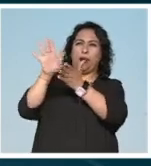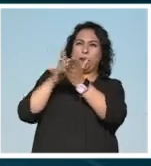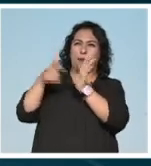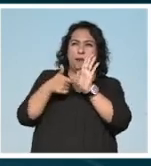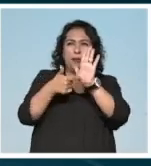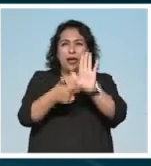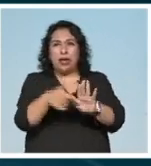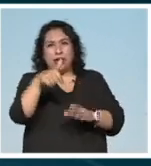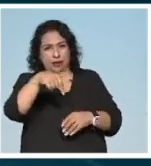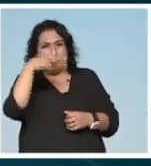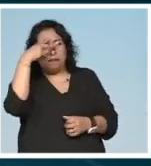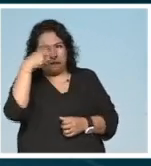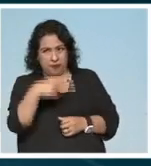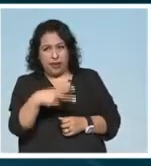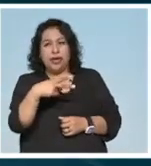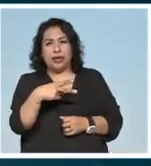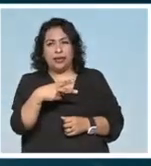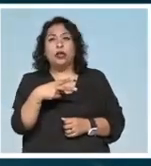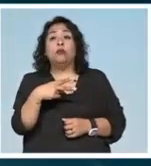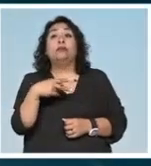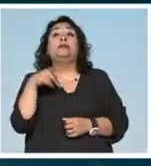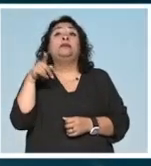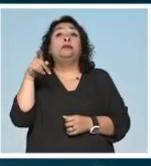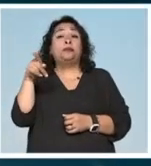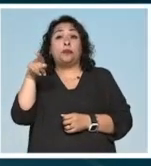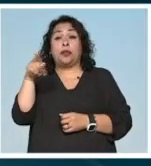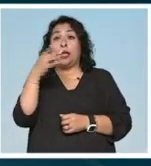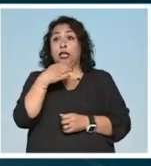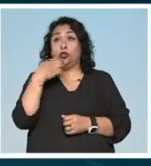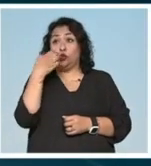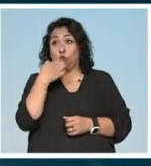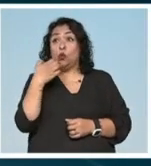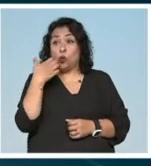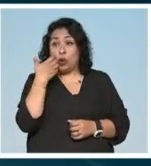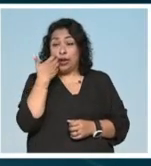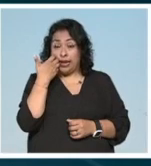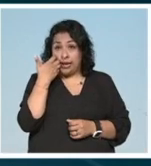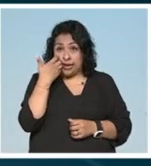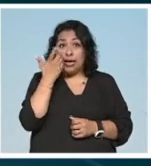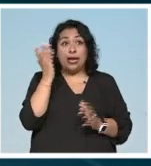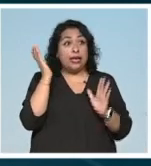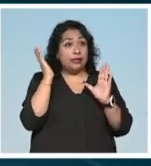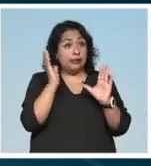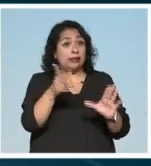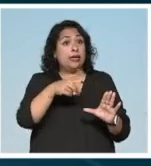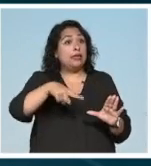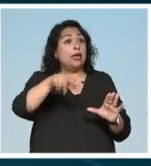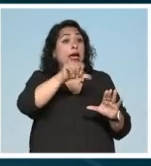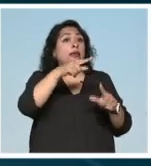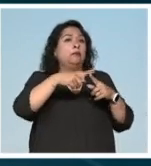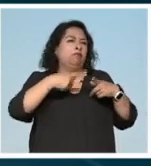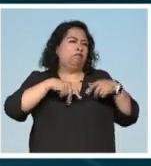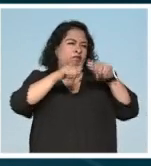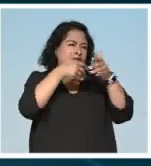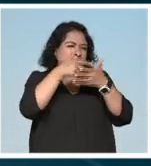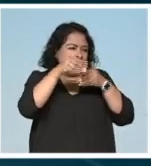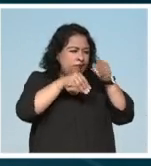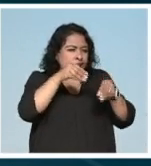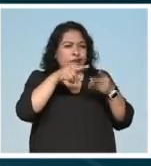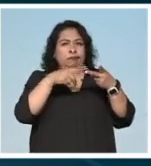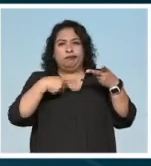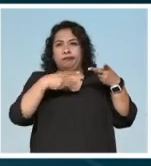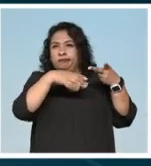el socialismo a México, y él en esta escuela quiere enseñarle a los artesanos, a los